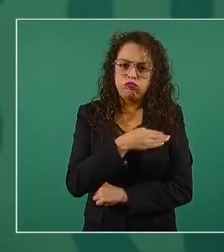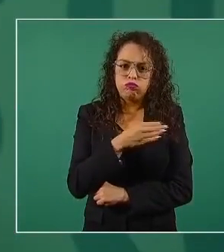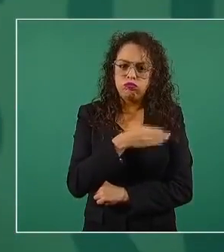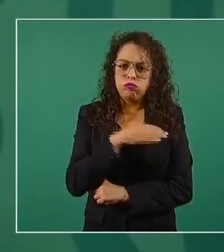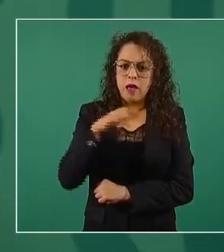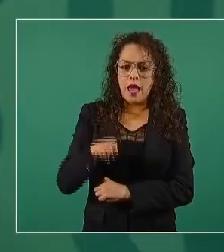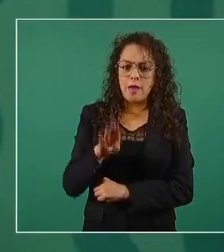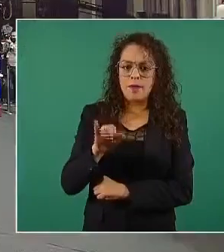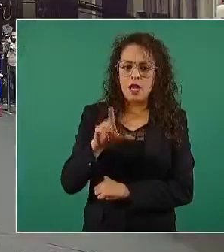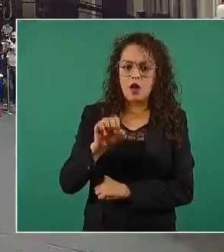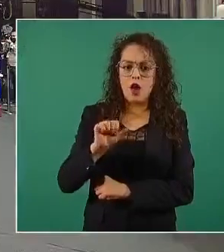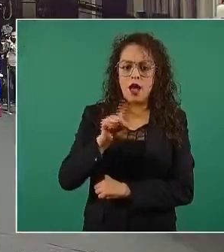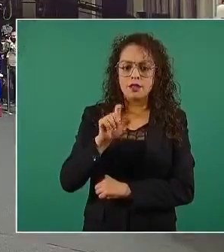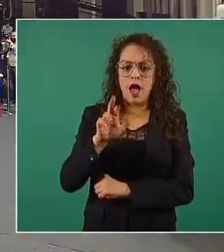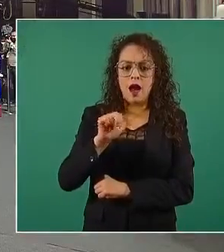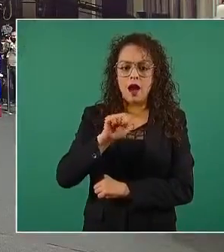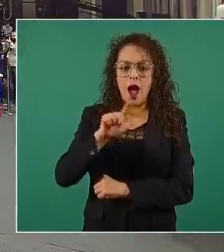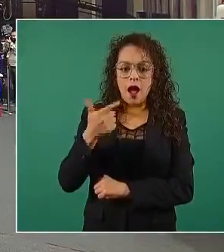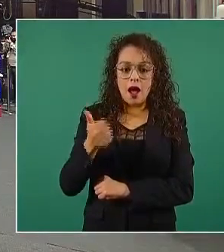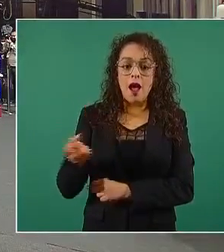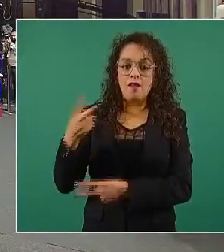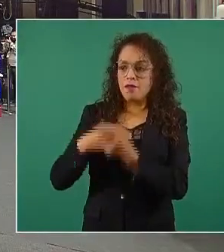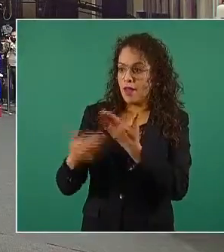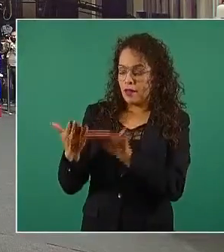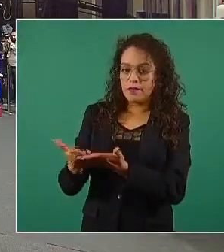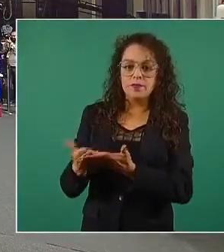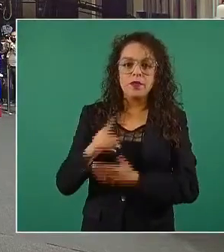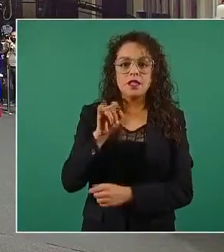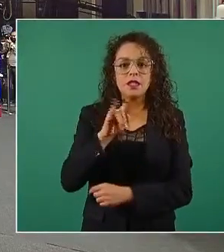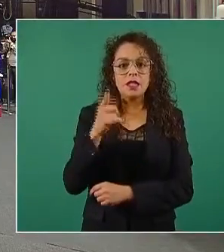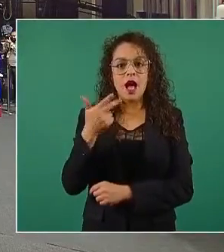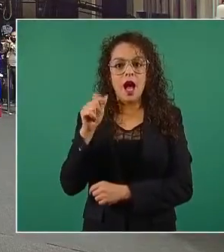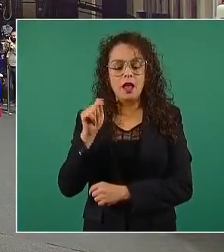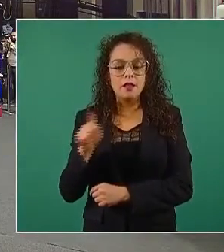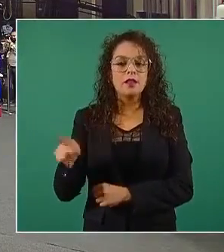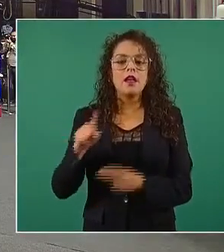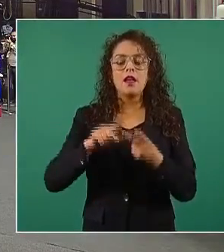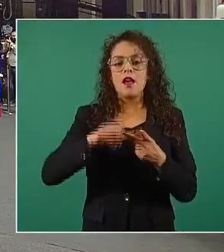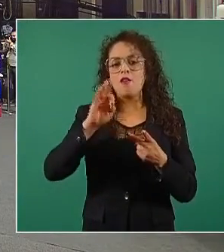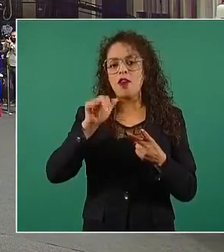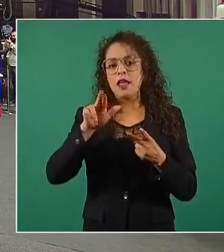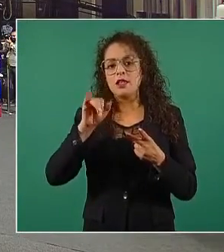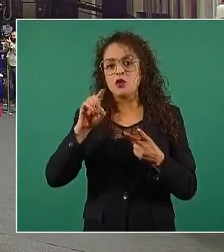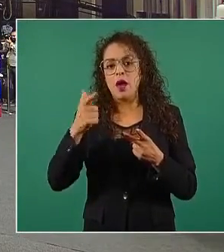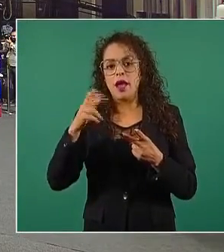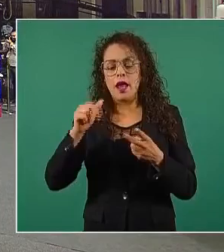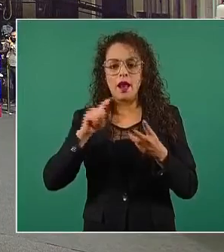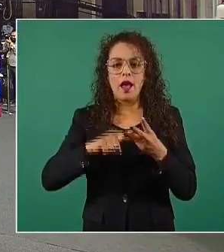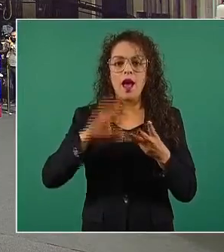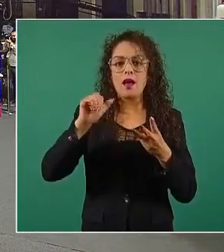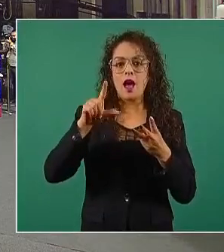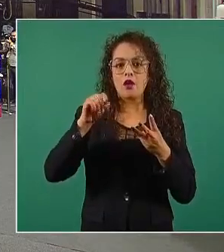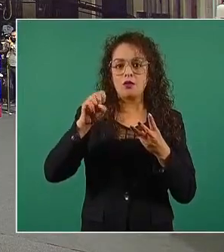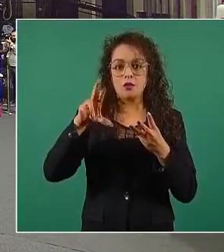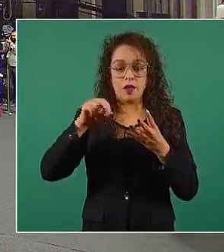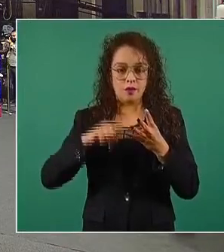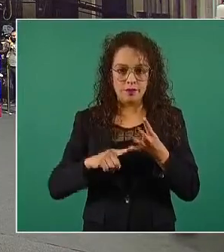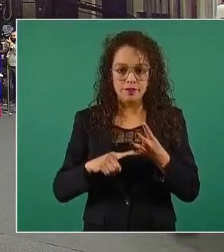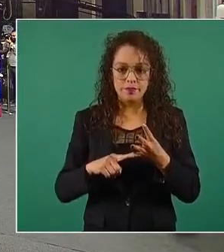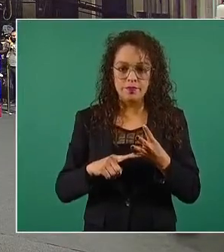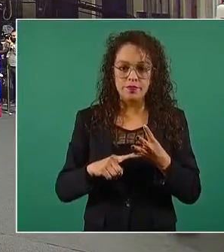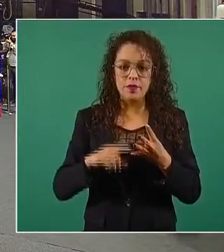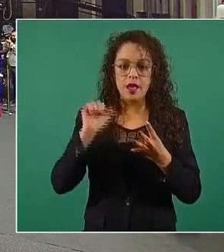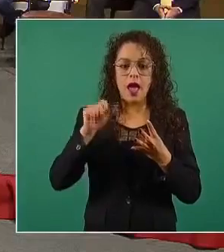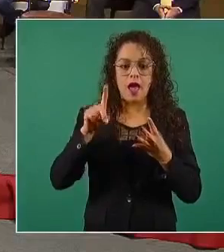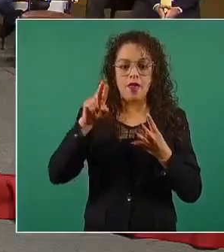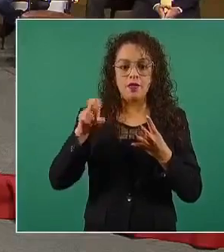Gallán, fundador de esta obra, Sisi Harp, Francisco Aguilera y Carlos Bremer. André Hernández,